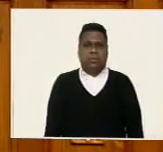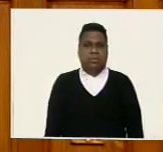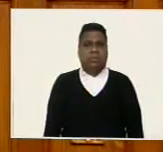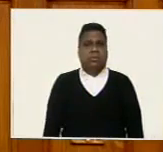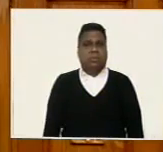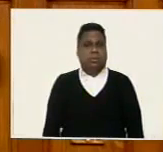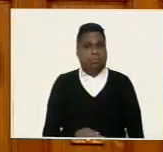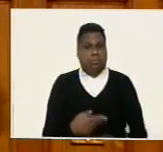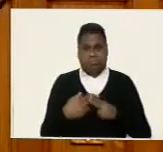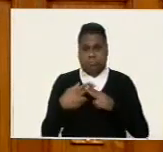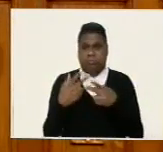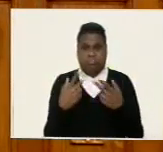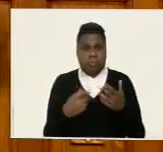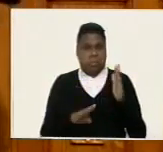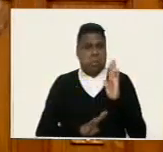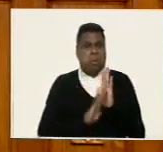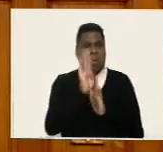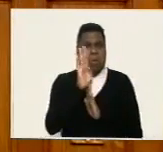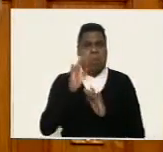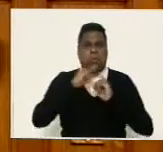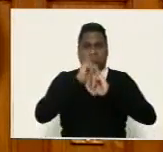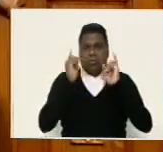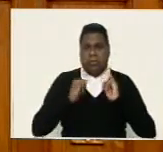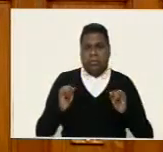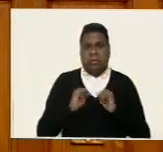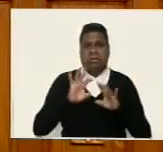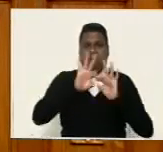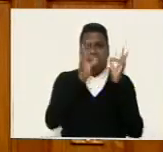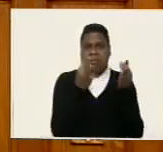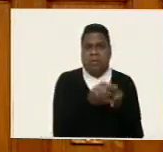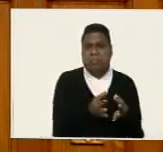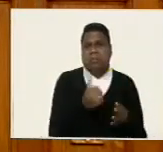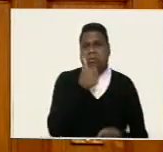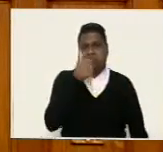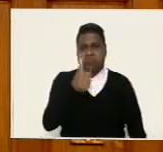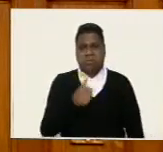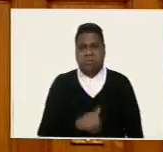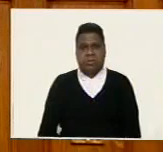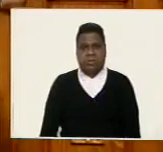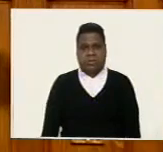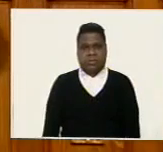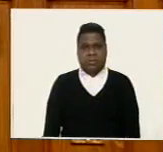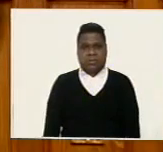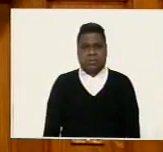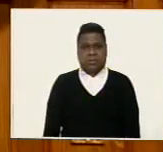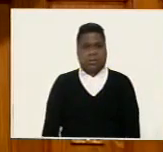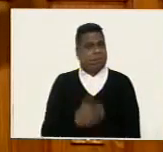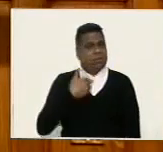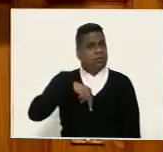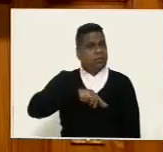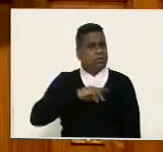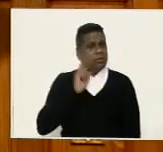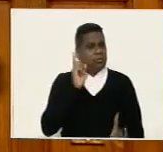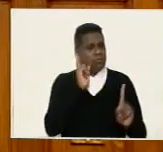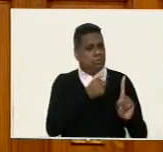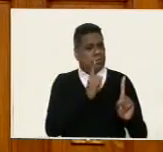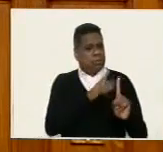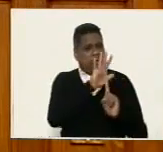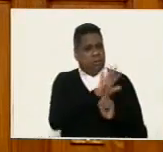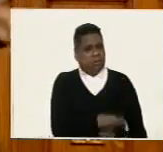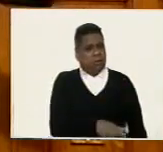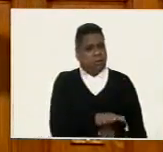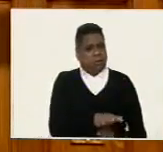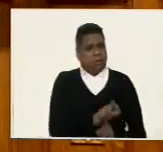desarrollen económicamente, felizmente, familiarmente. Mientras que a nosotros nos sancionan, nosotros aquí lo recibimos.